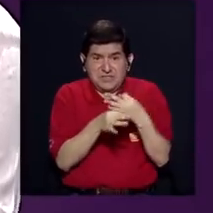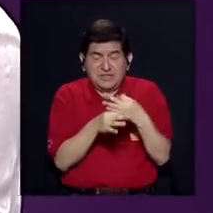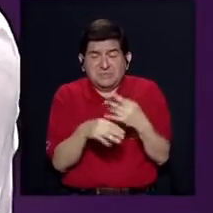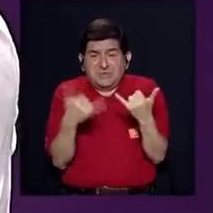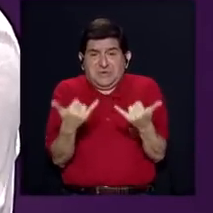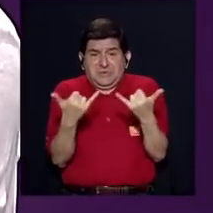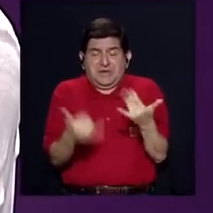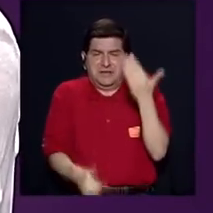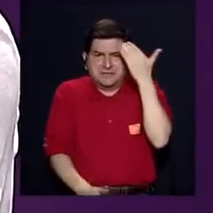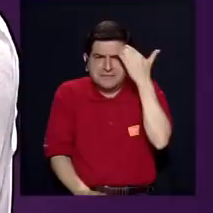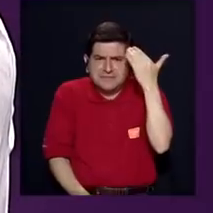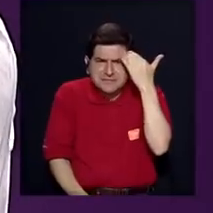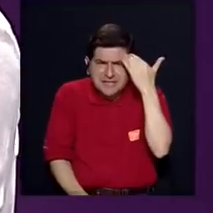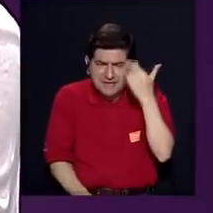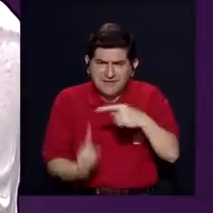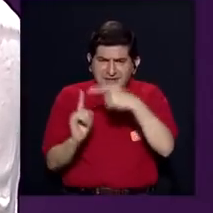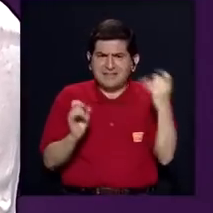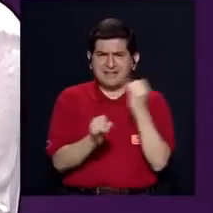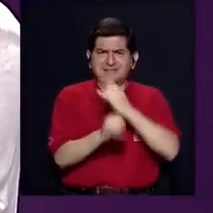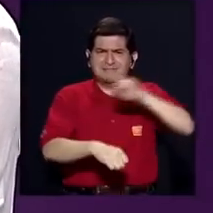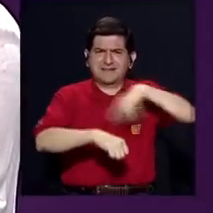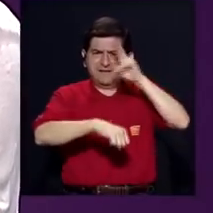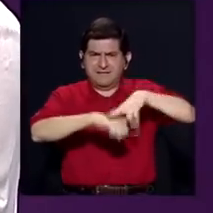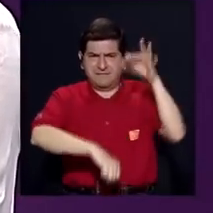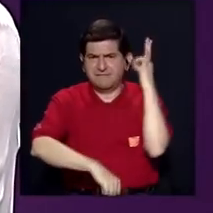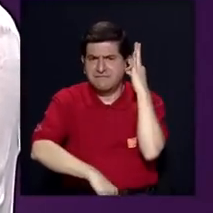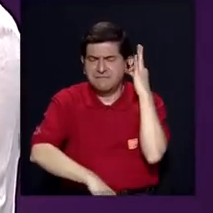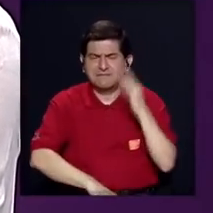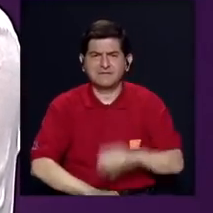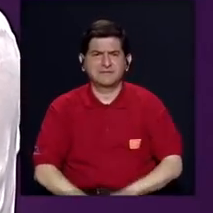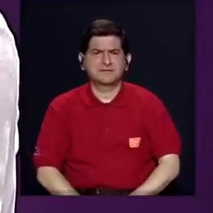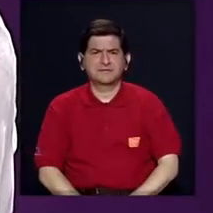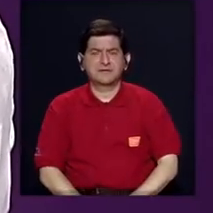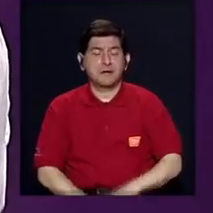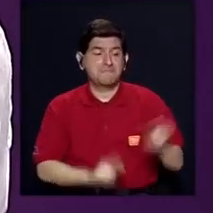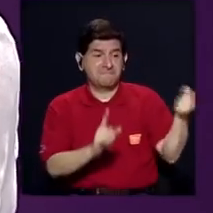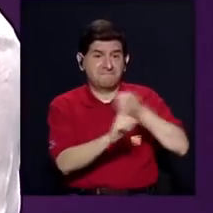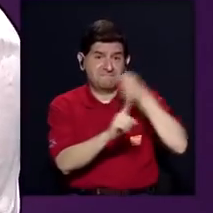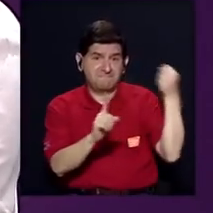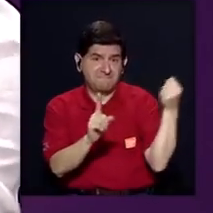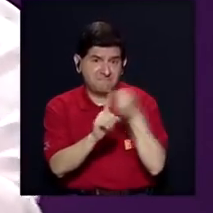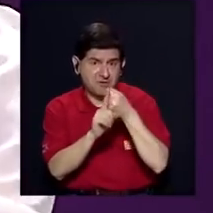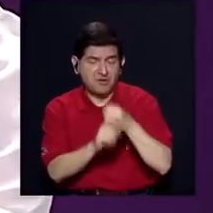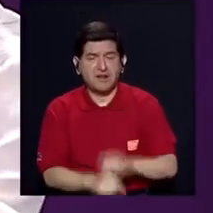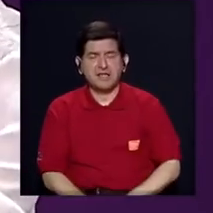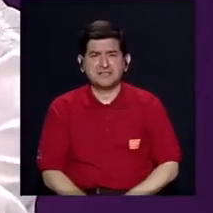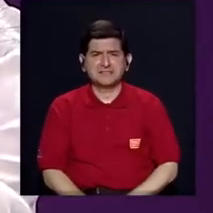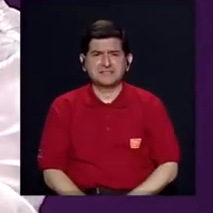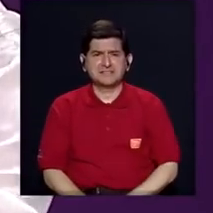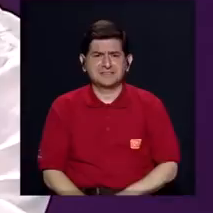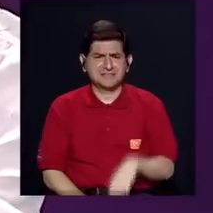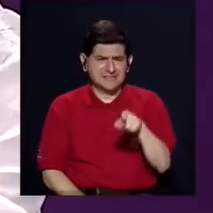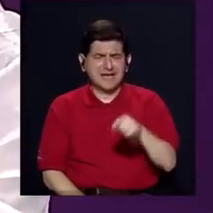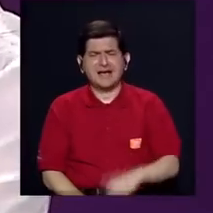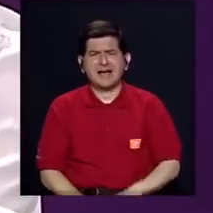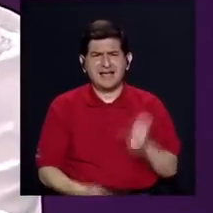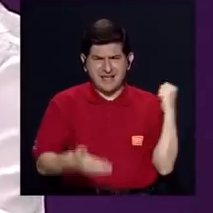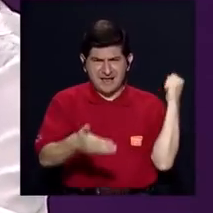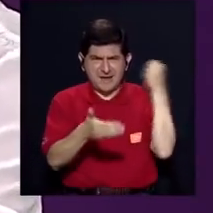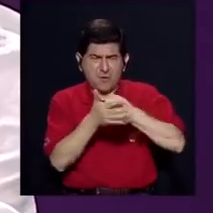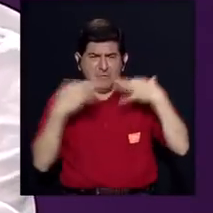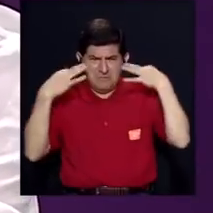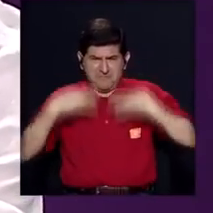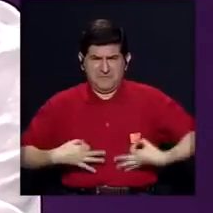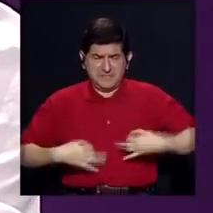vive sabiendo desde el inamu que la violencia el golpe físico que se